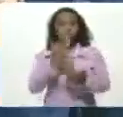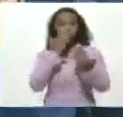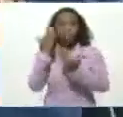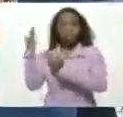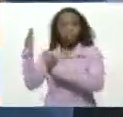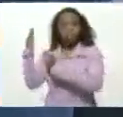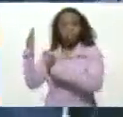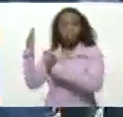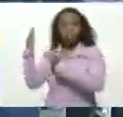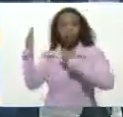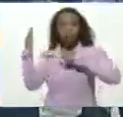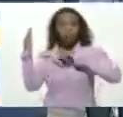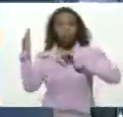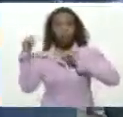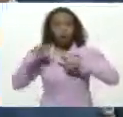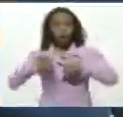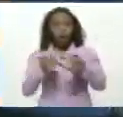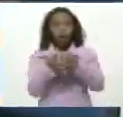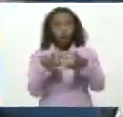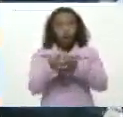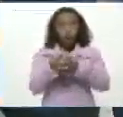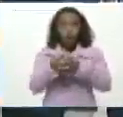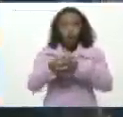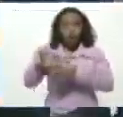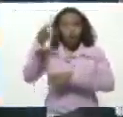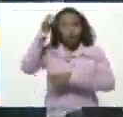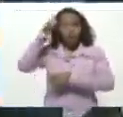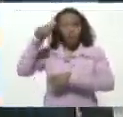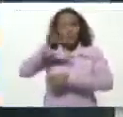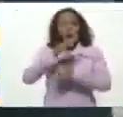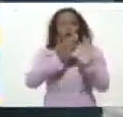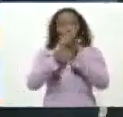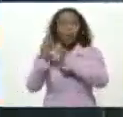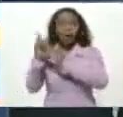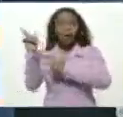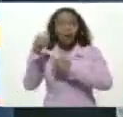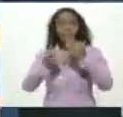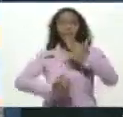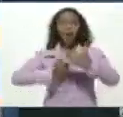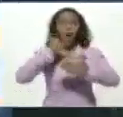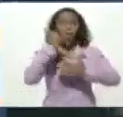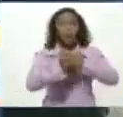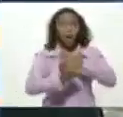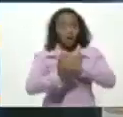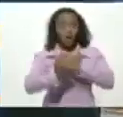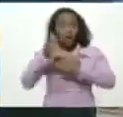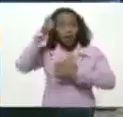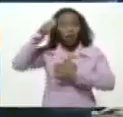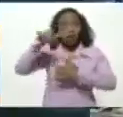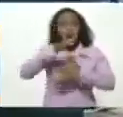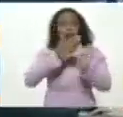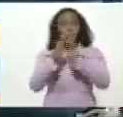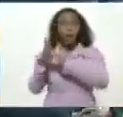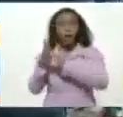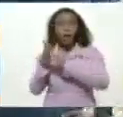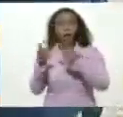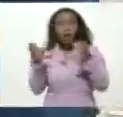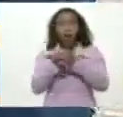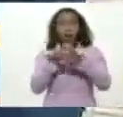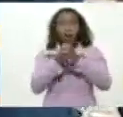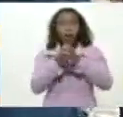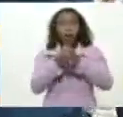entonces estamos en la comuna, ciudad comunal, todavía no es ciudad comunal, es proyecto de ciudad comunal. Comunista socialista,